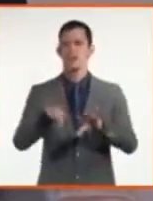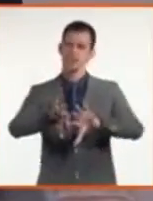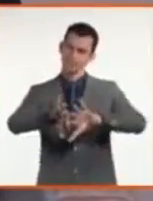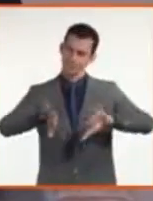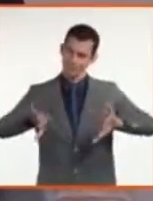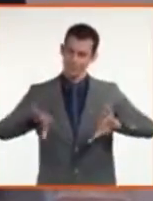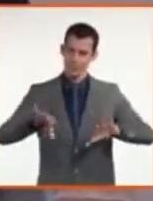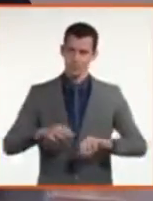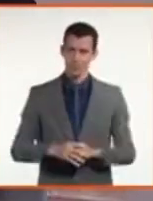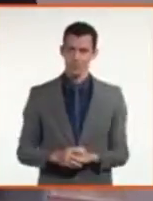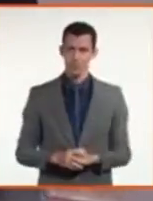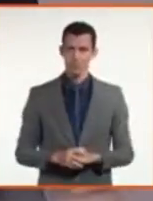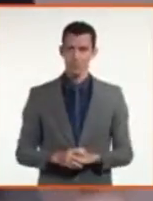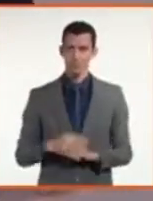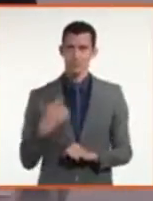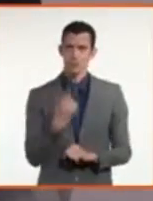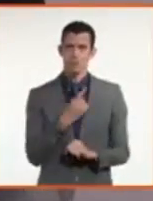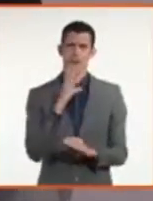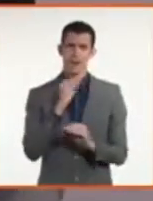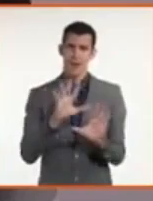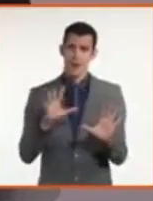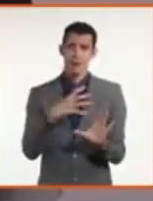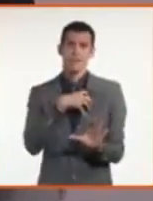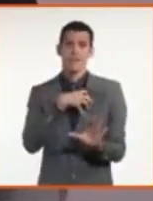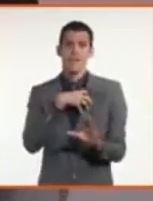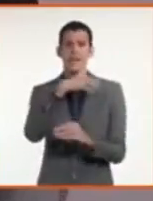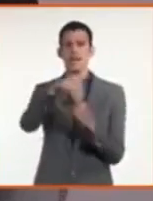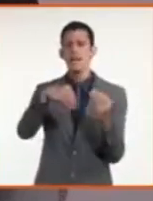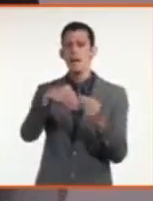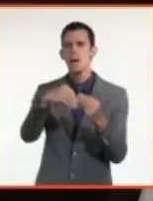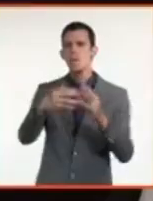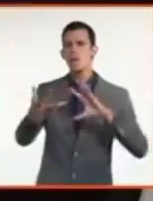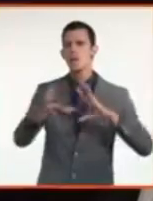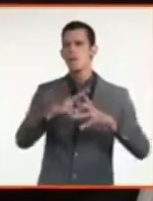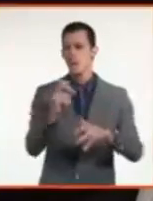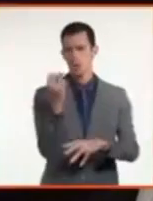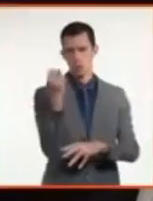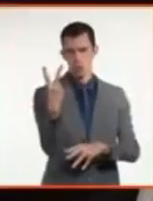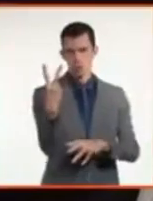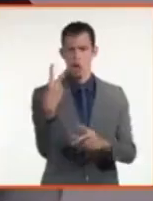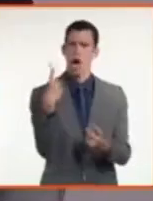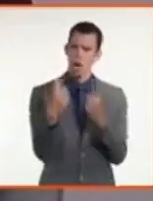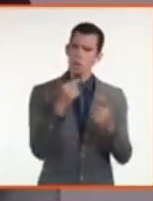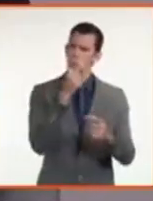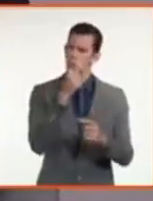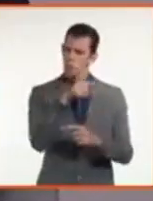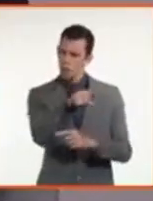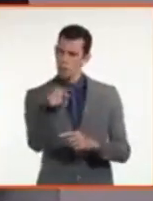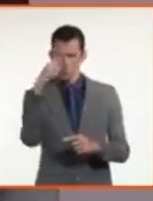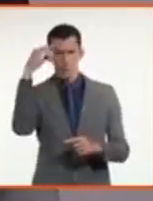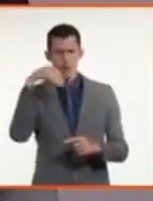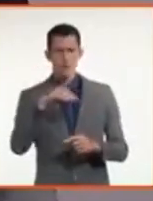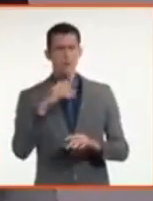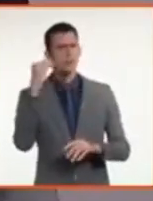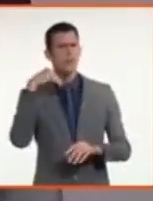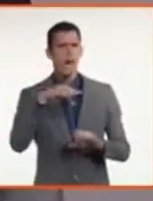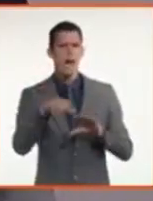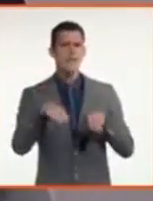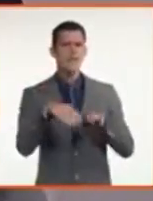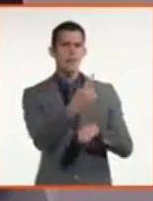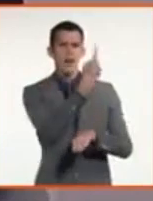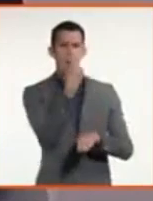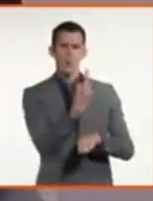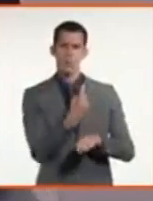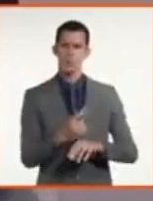tipos y bueno es un tema que también hable más o sea que es la prohibición